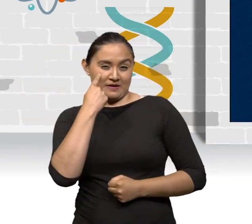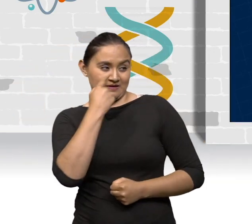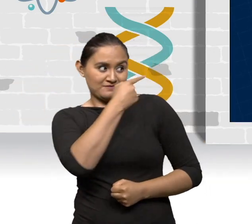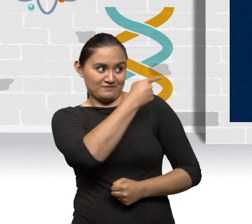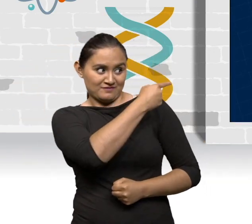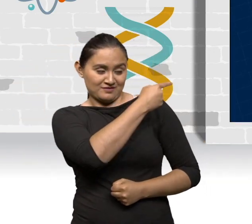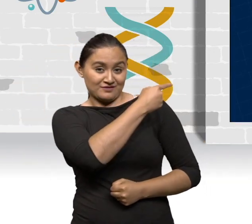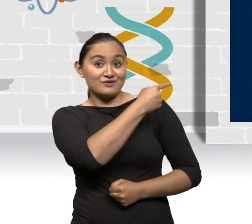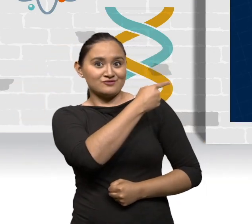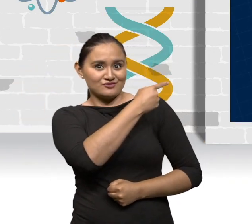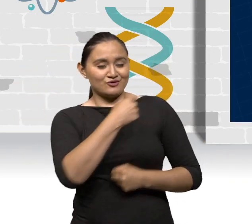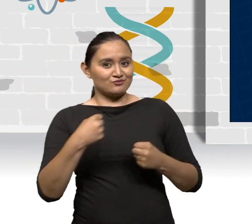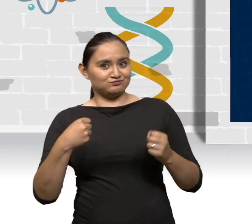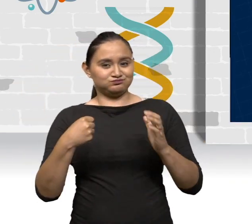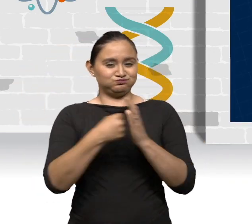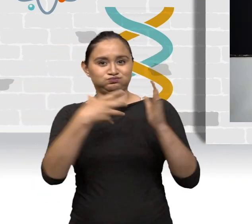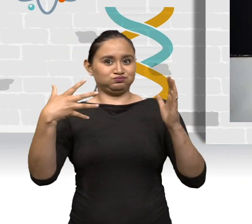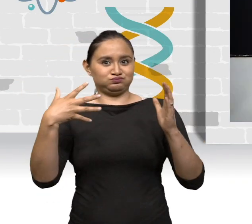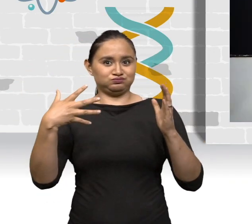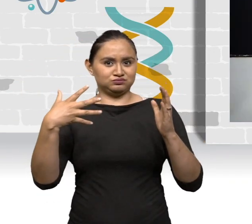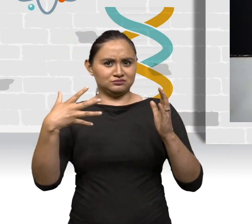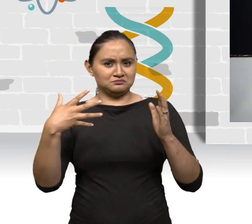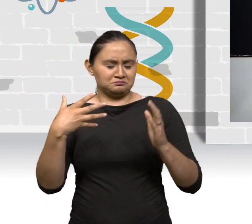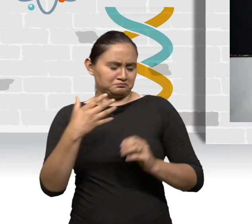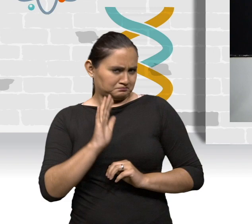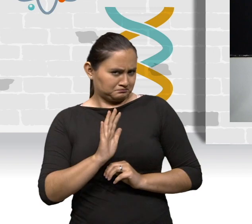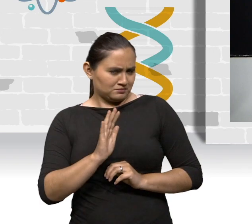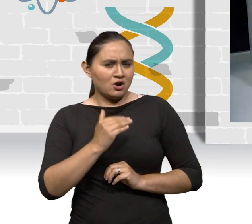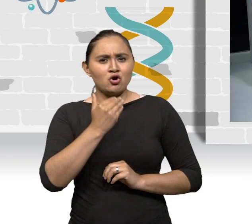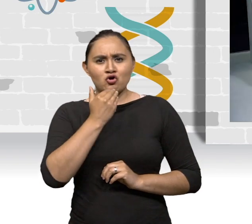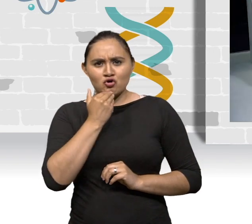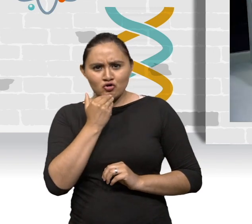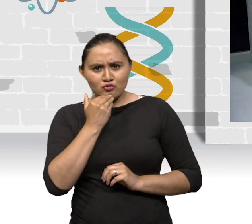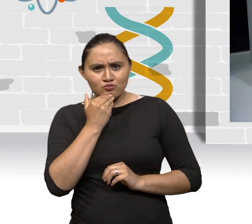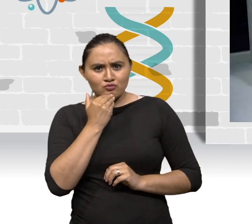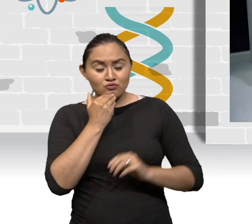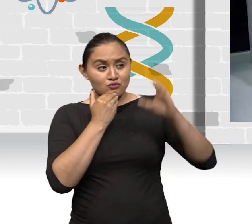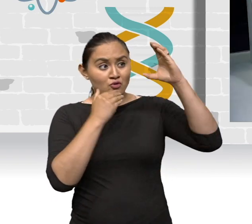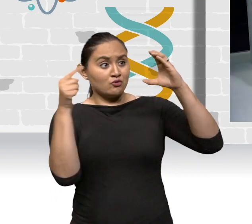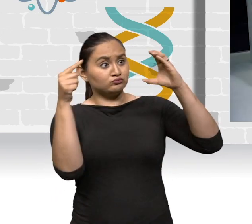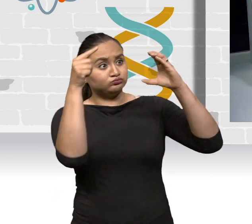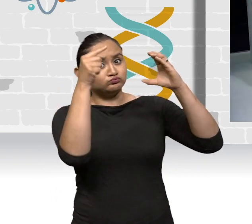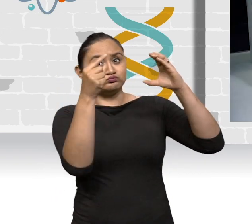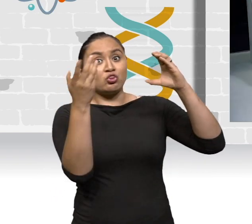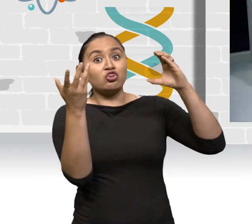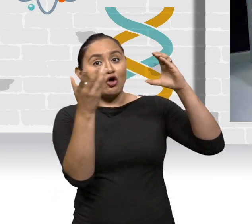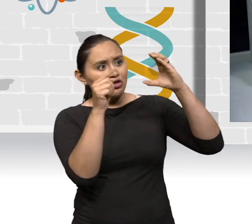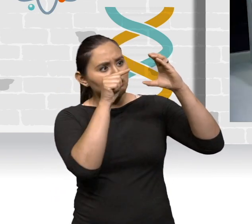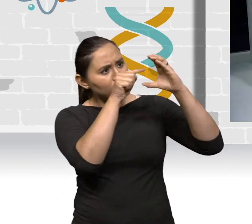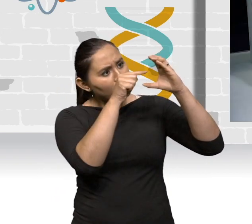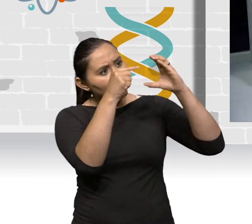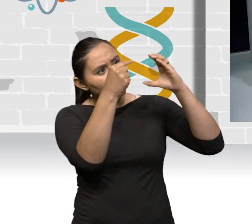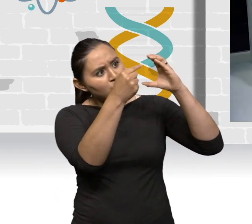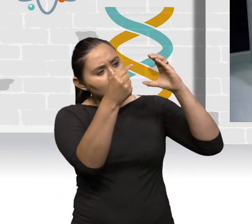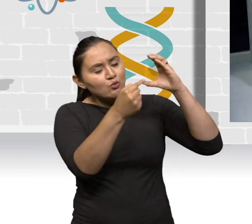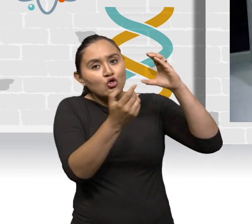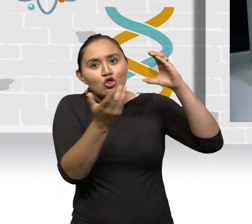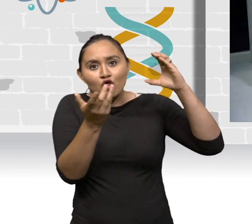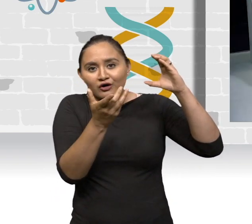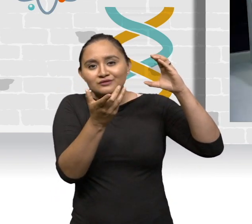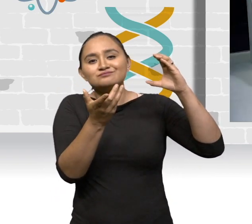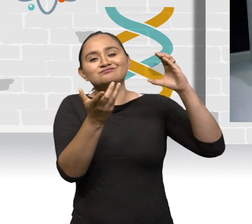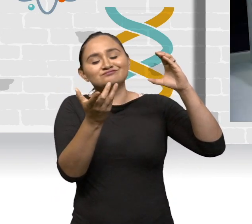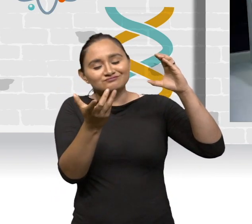Miren, ahí podemos ver el impacto. Pero ¿cómo lograron determinar dónde iba a impactar? Pues utilizaron la